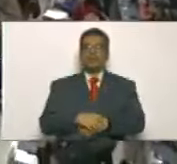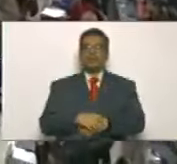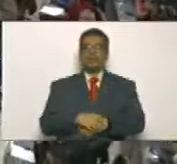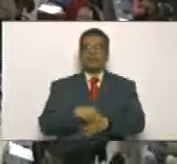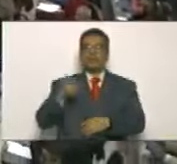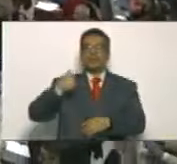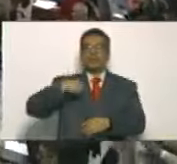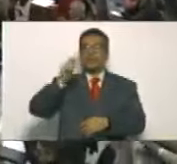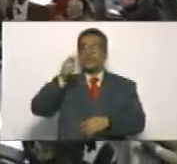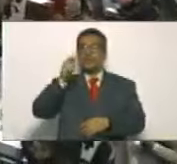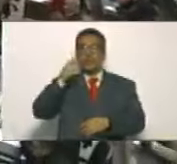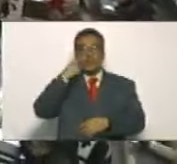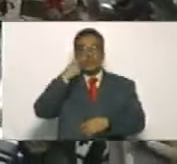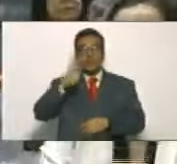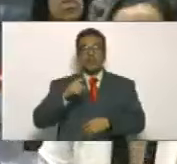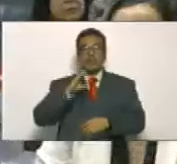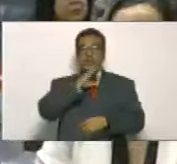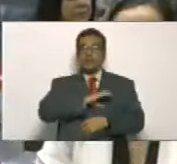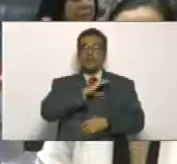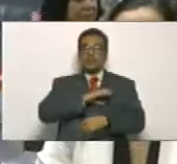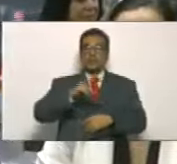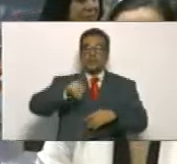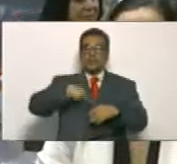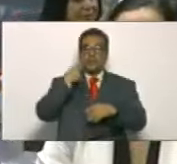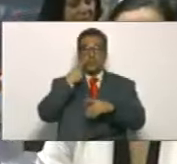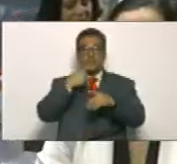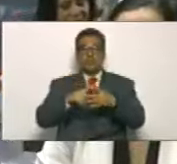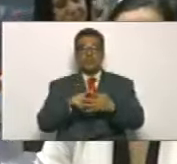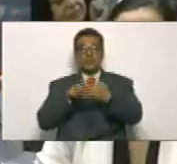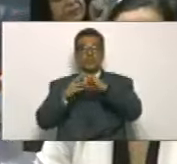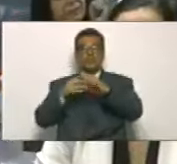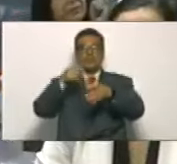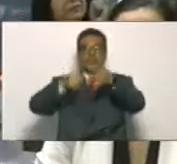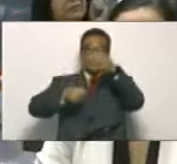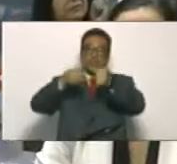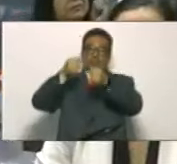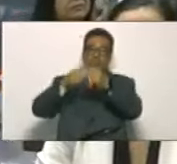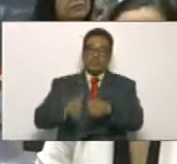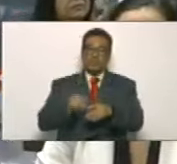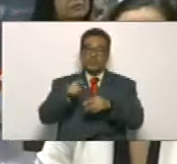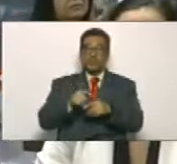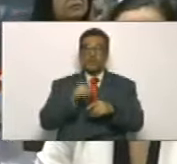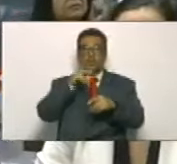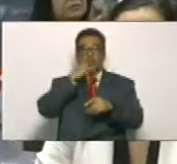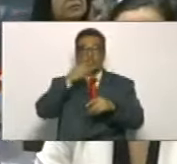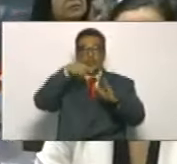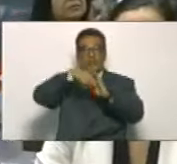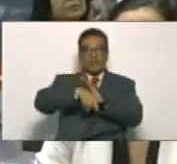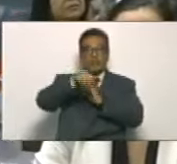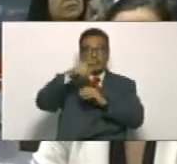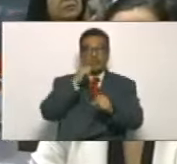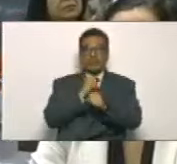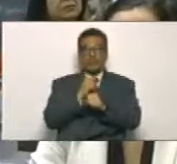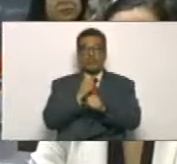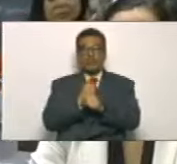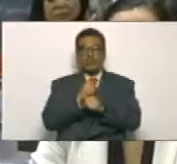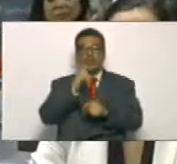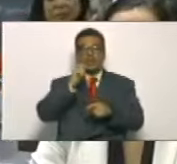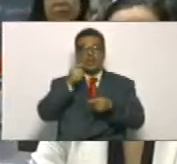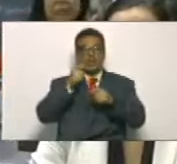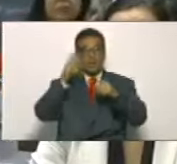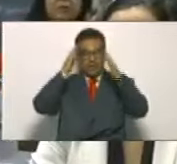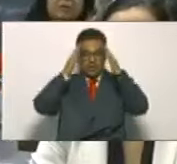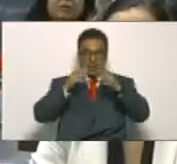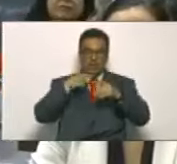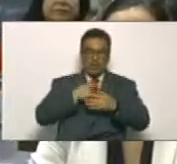Entonces tenemos una tarea pendiente, las comisiones del Poder Popular, de comunas, de consejos comunales, política interior, sobre esta tarea que nos ha dado el presidente, por